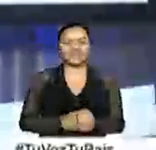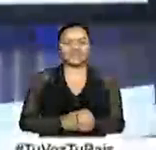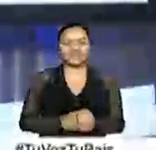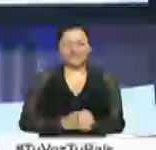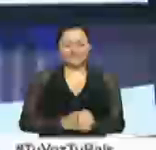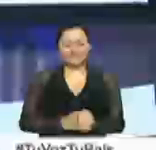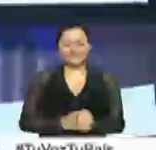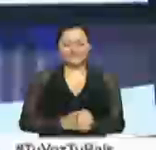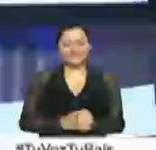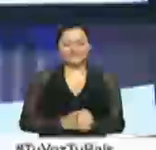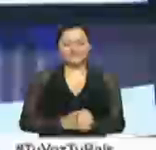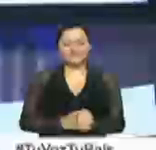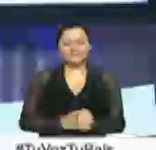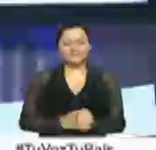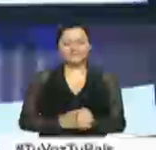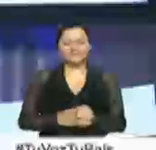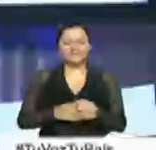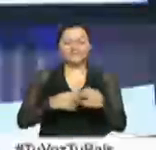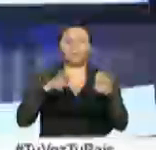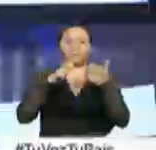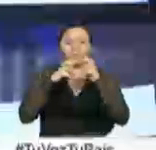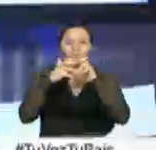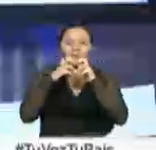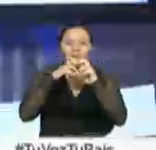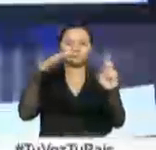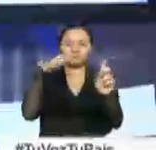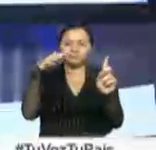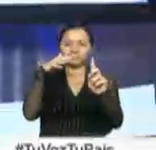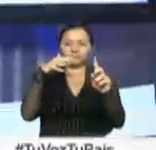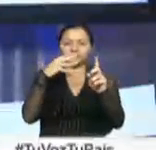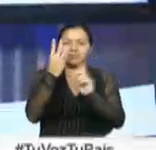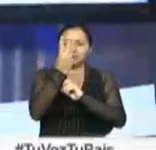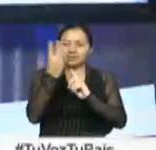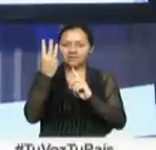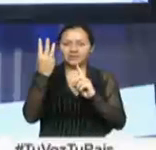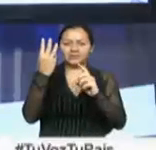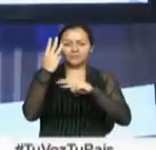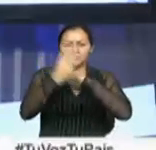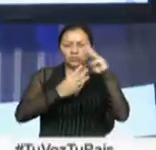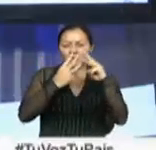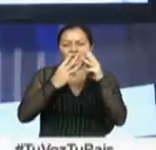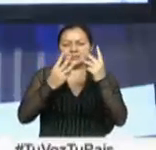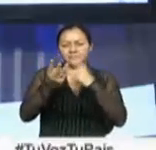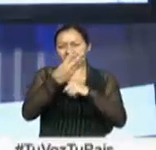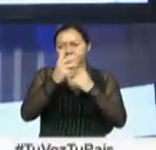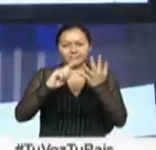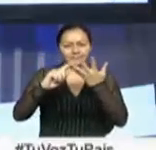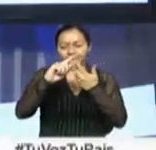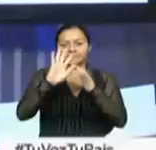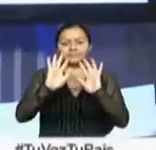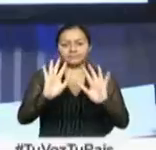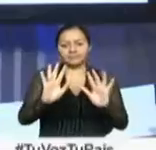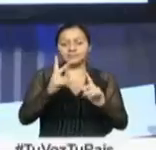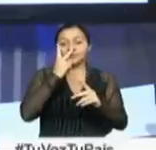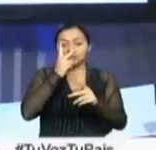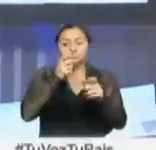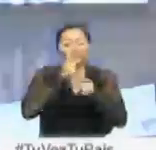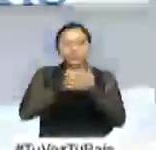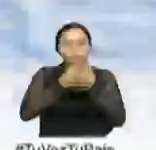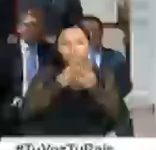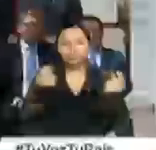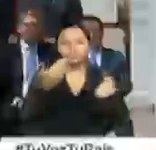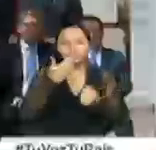Y después del ataque cibernético de alcance mundial, las autoridades del G7 ofrecieron acciones para combatir este tipo de crimen.